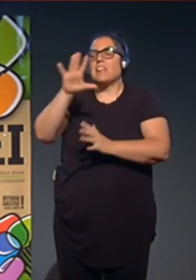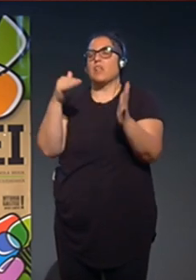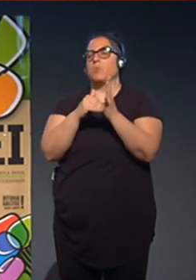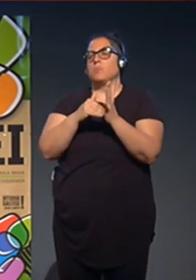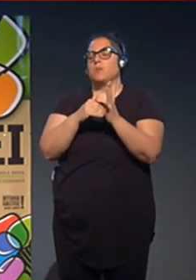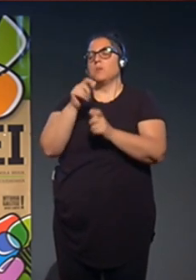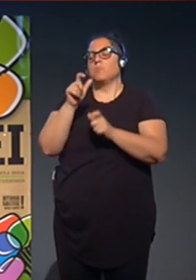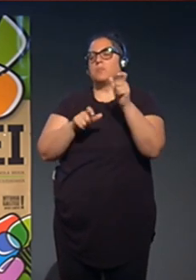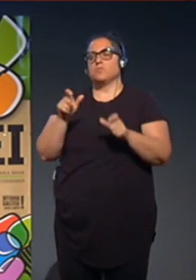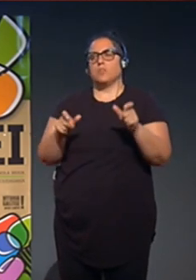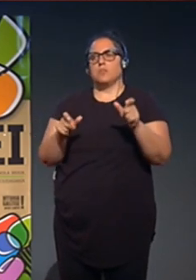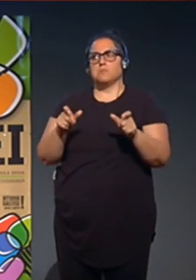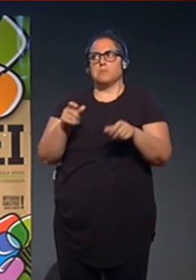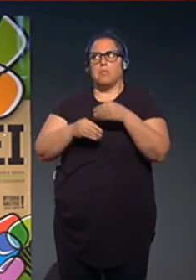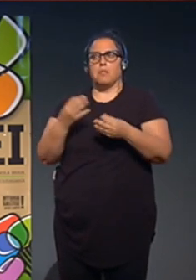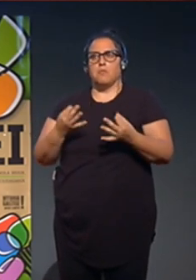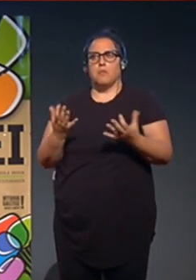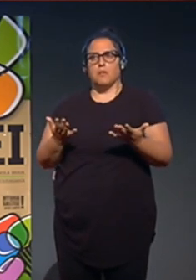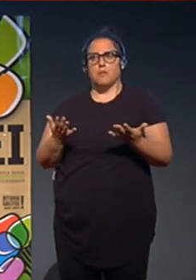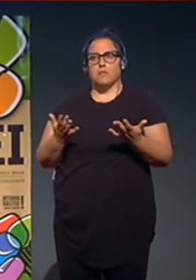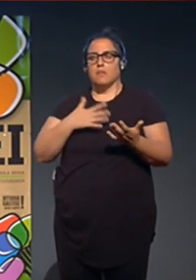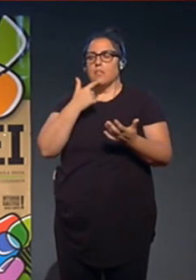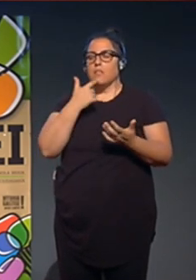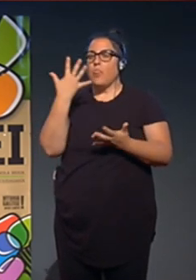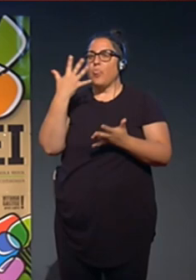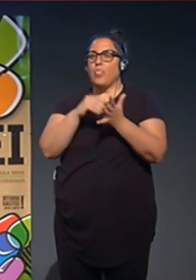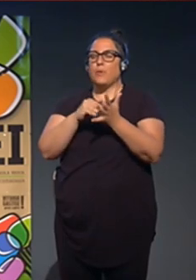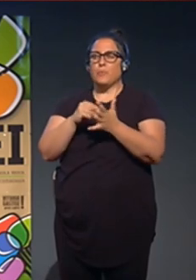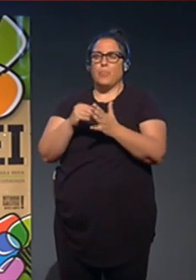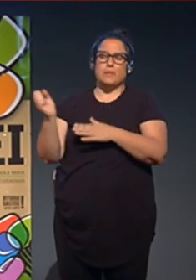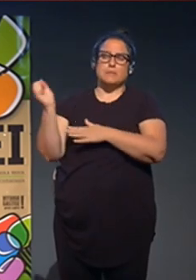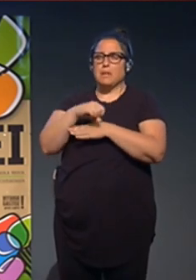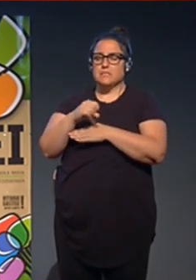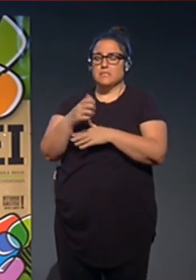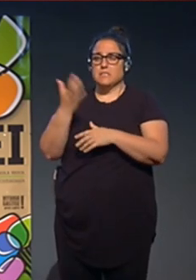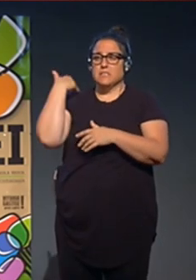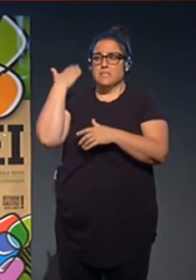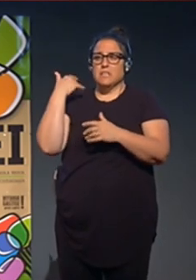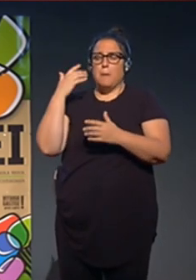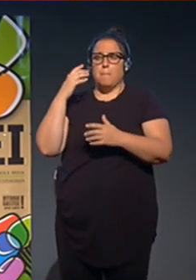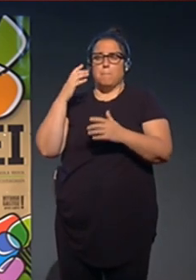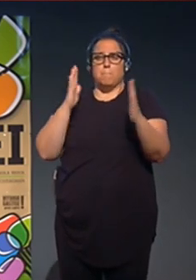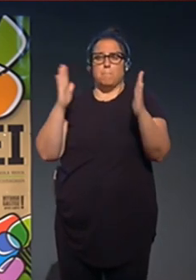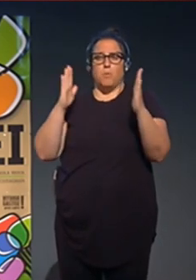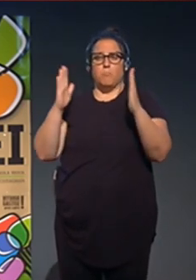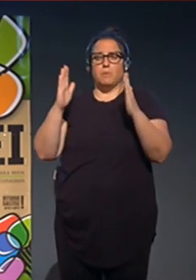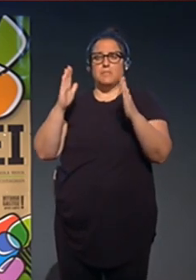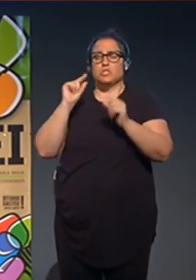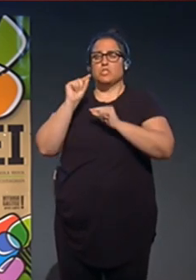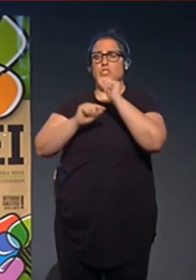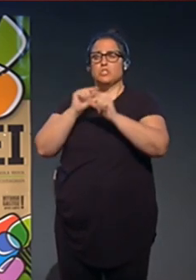personas o sea cinco veces más de los que en el peor momento de la pandemia del covid